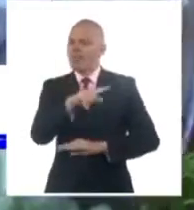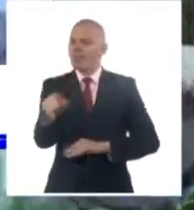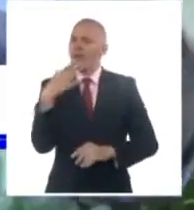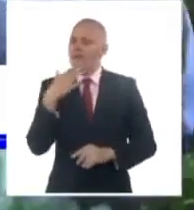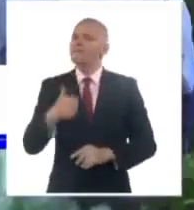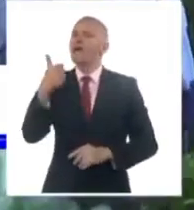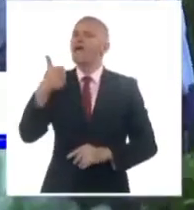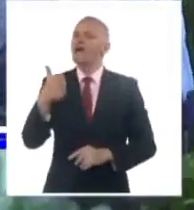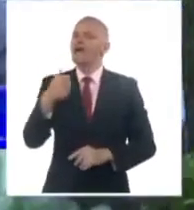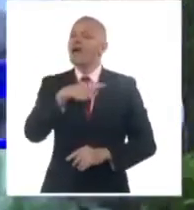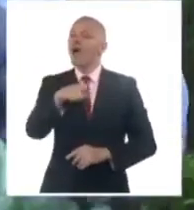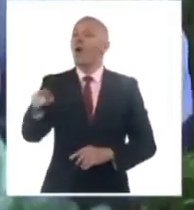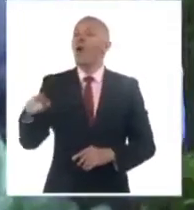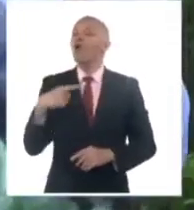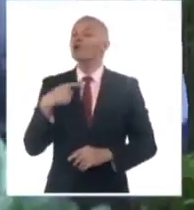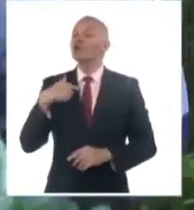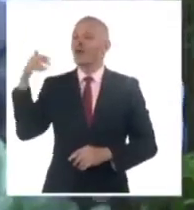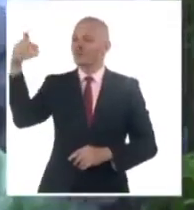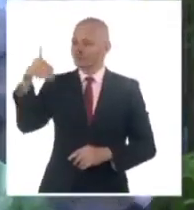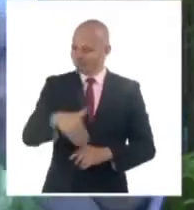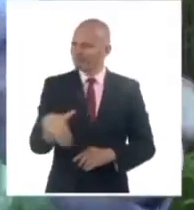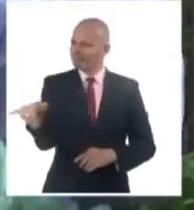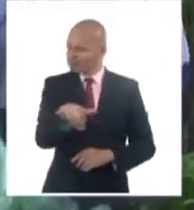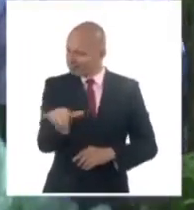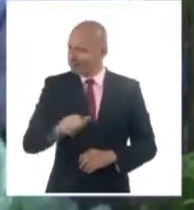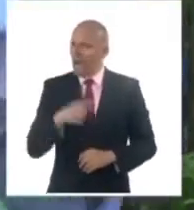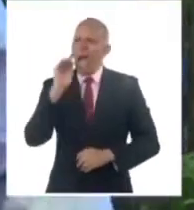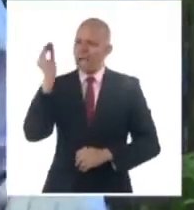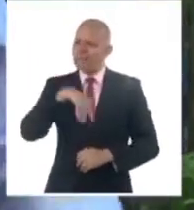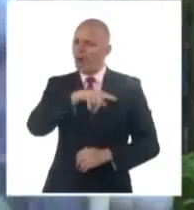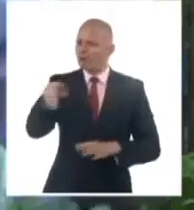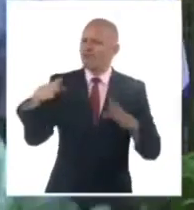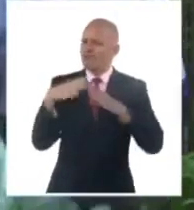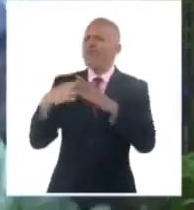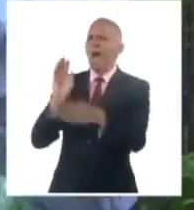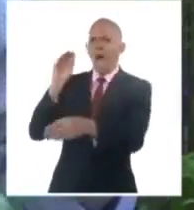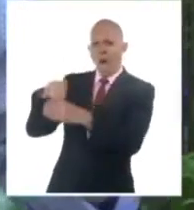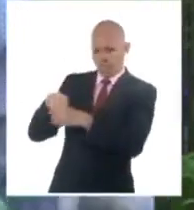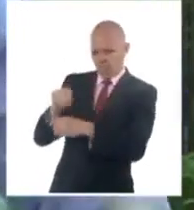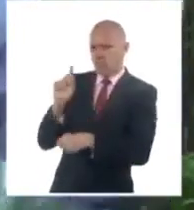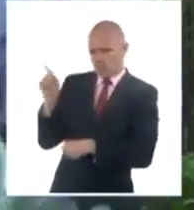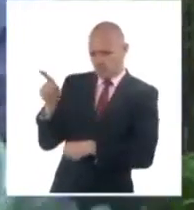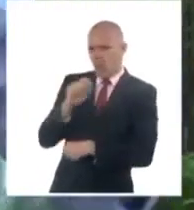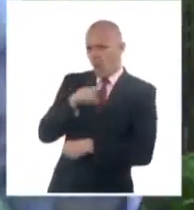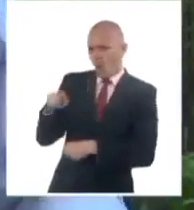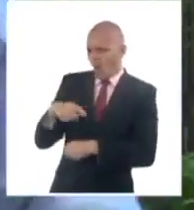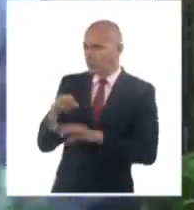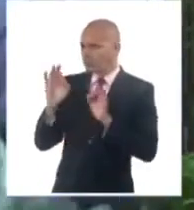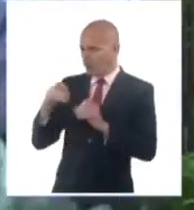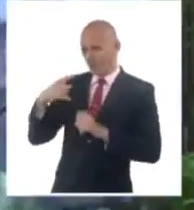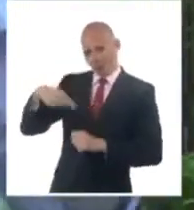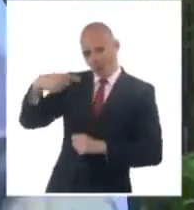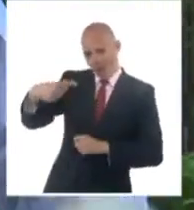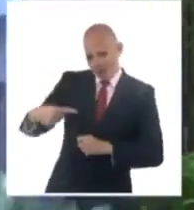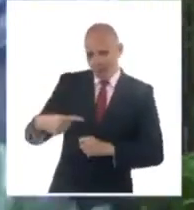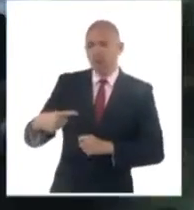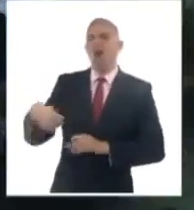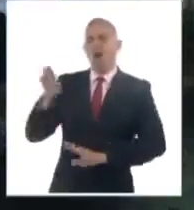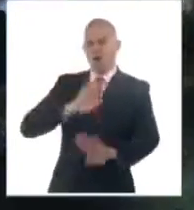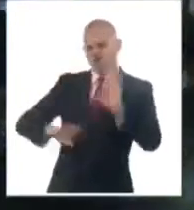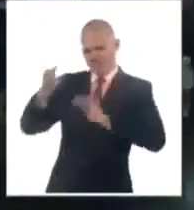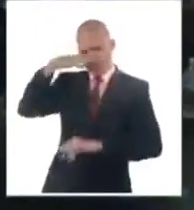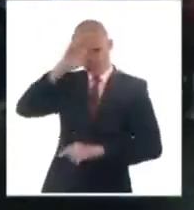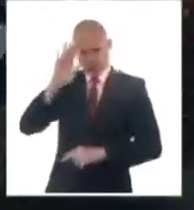hacen todos los días a favor de Cuba en los Estados Unidos, nos llega amistad, solidaridad, apoyo, esperanza